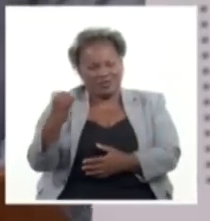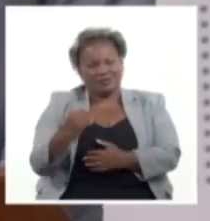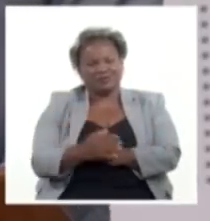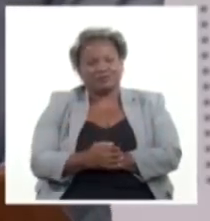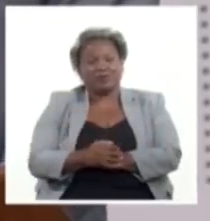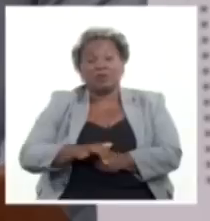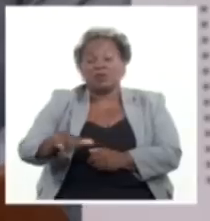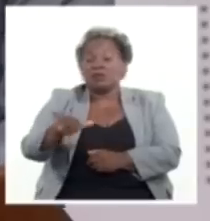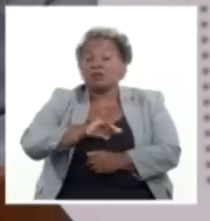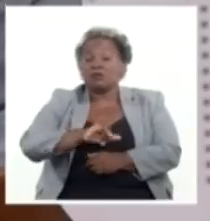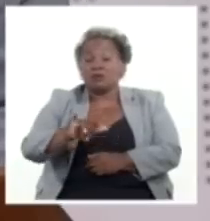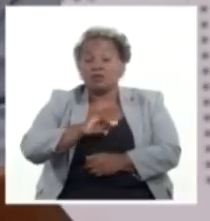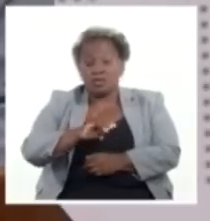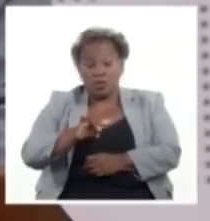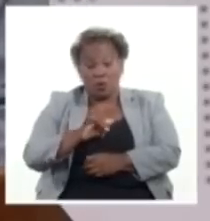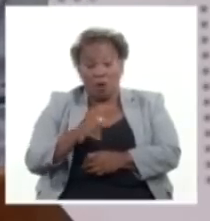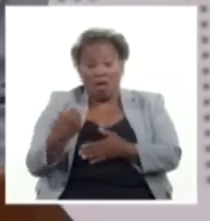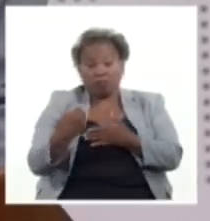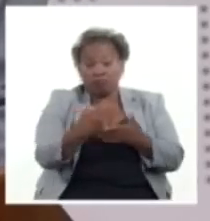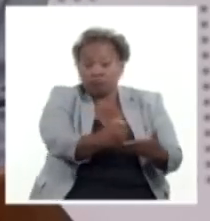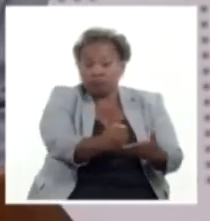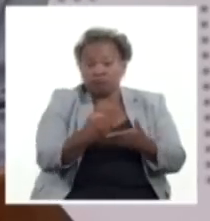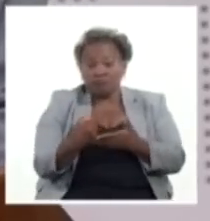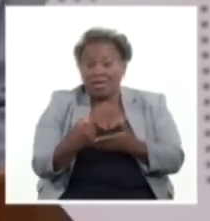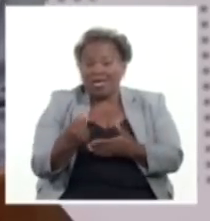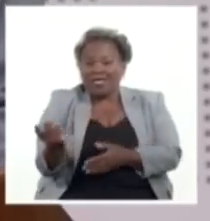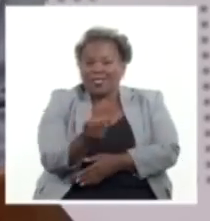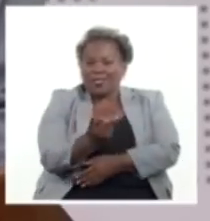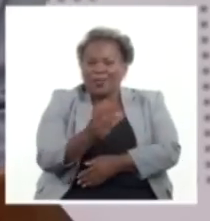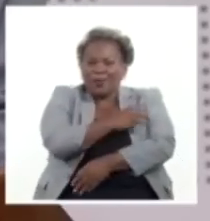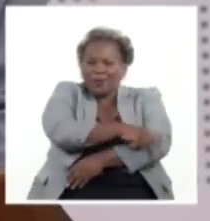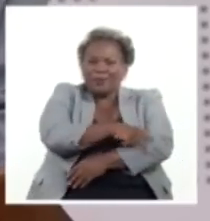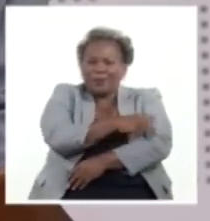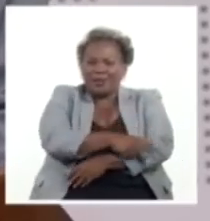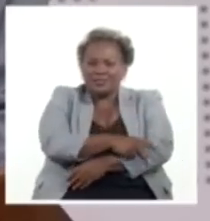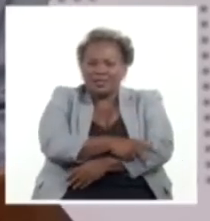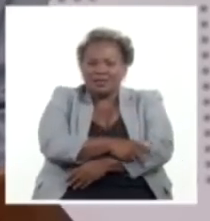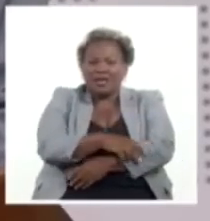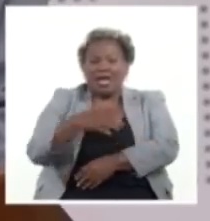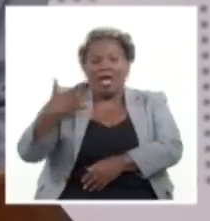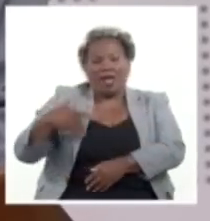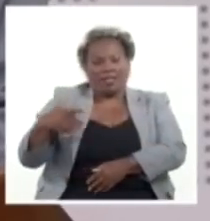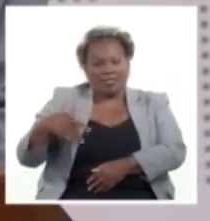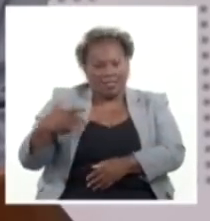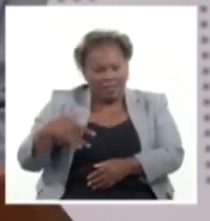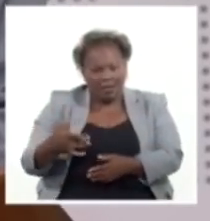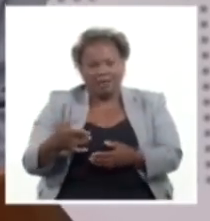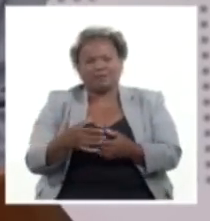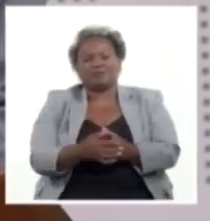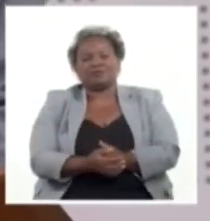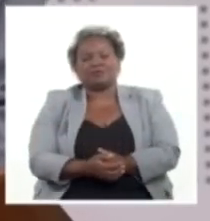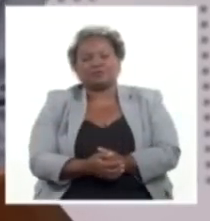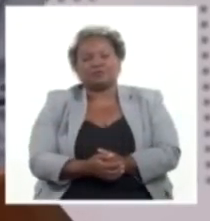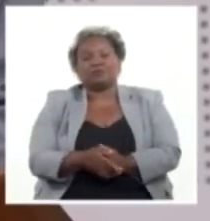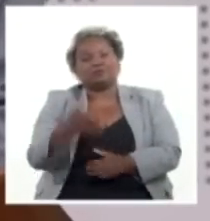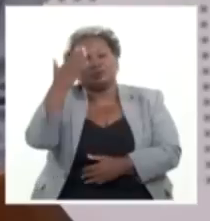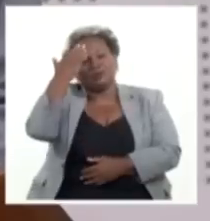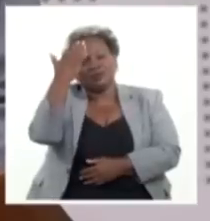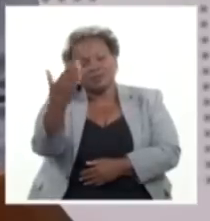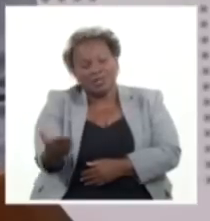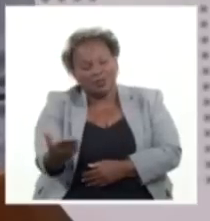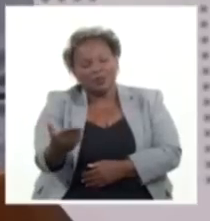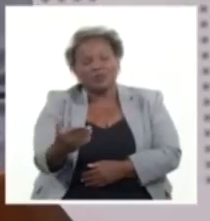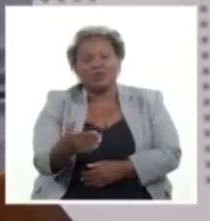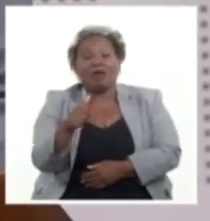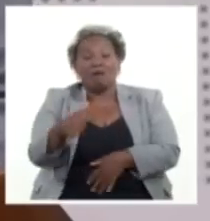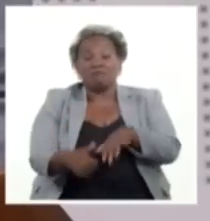También identificamos áreas de cooperación de beneficio mutuo con la República Argentina. Por eso, nuestro saludo y agradecimiento